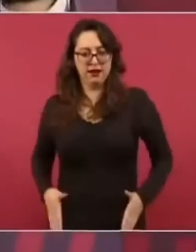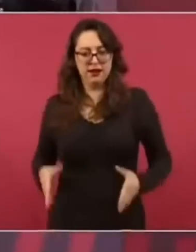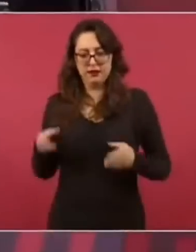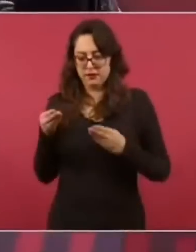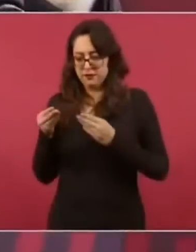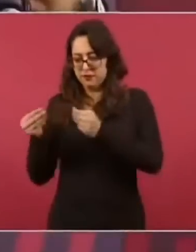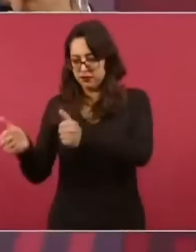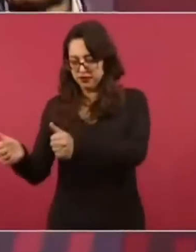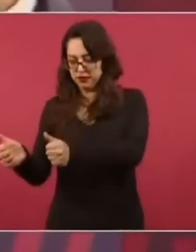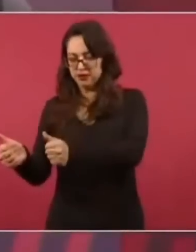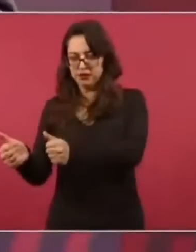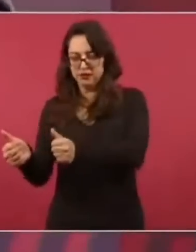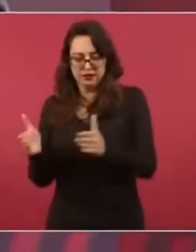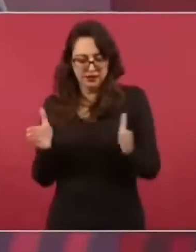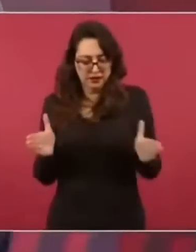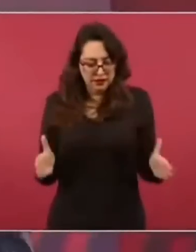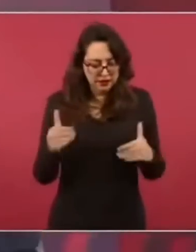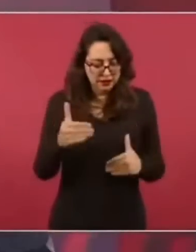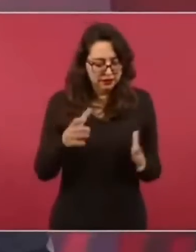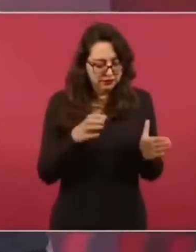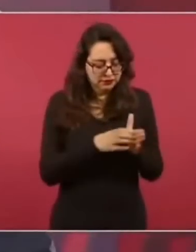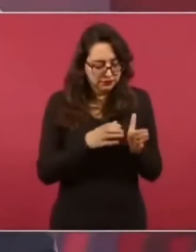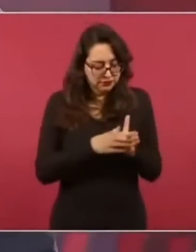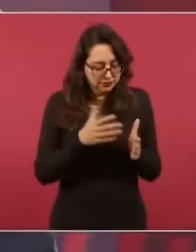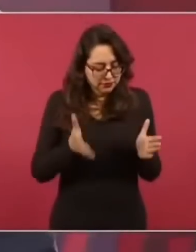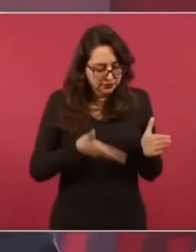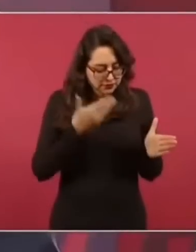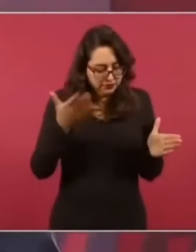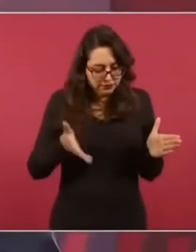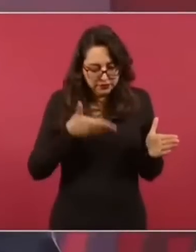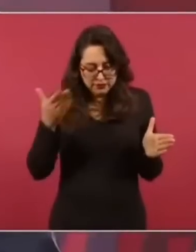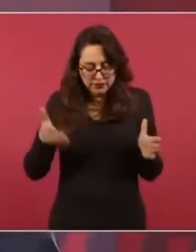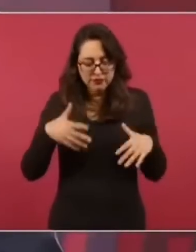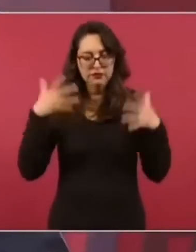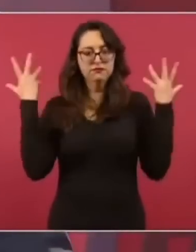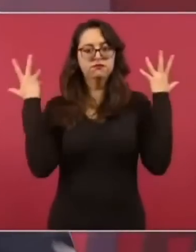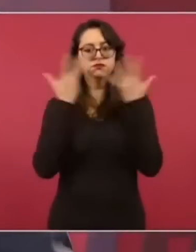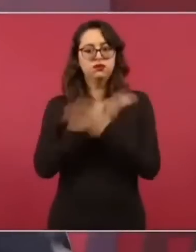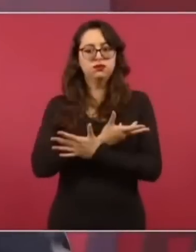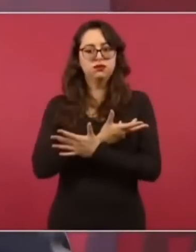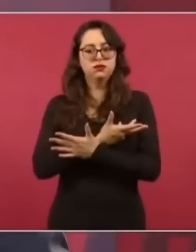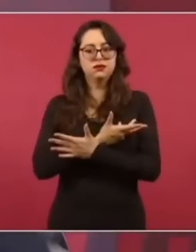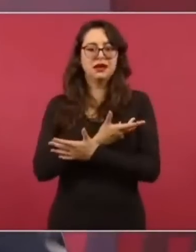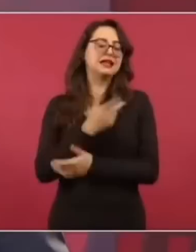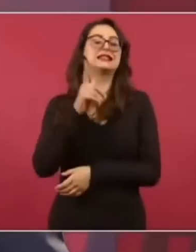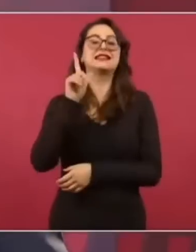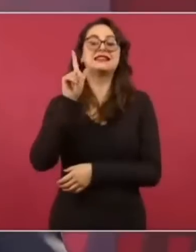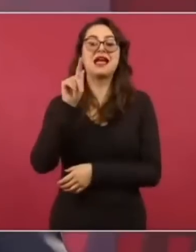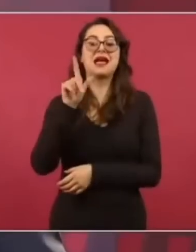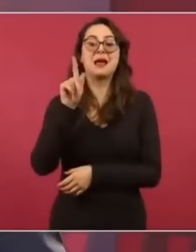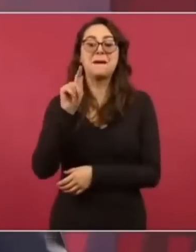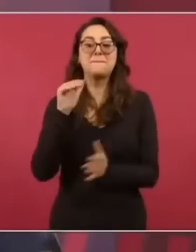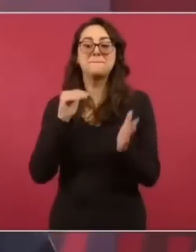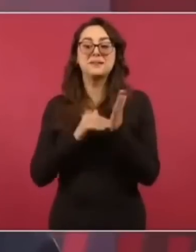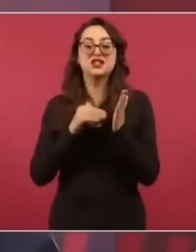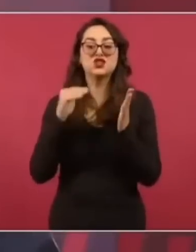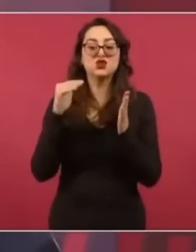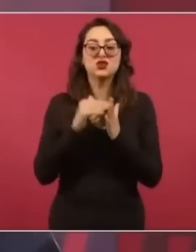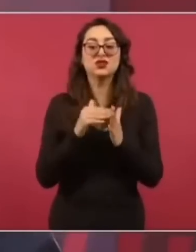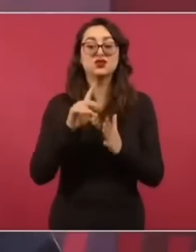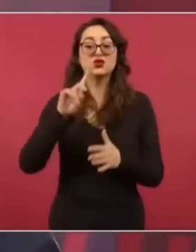Y lo que estaba en ese archivo era el equivalente a 70